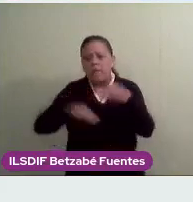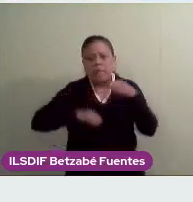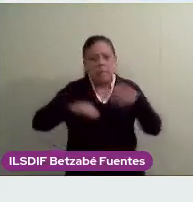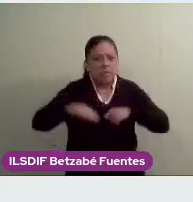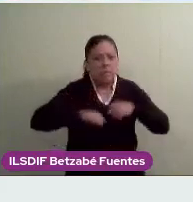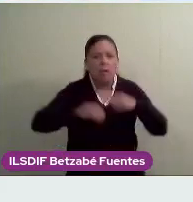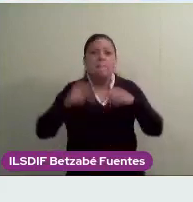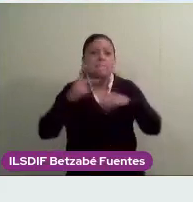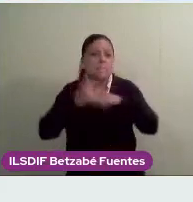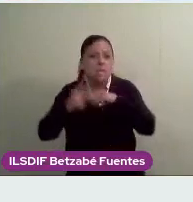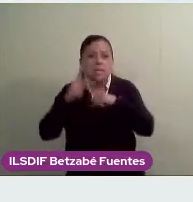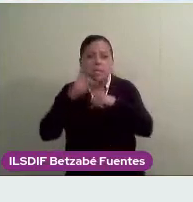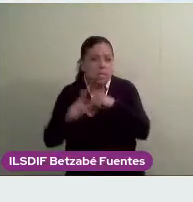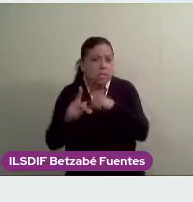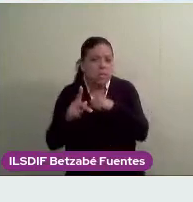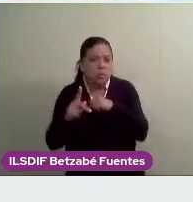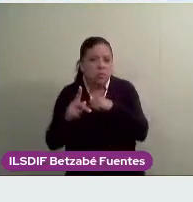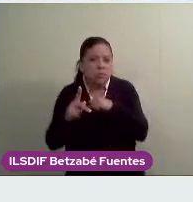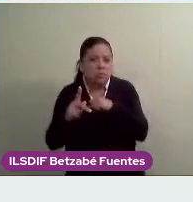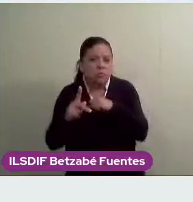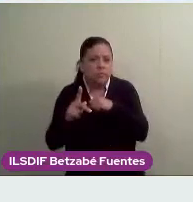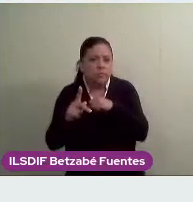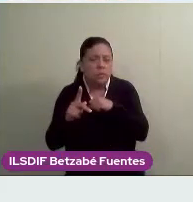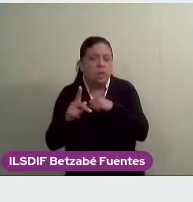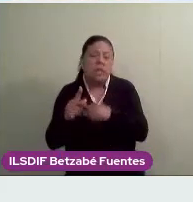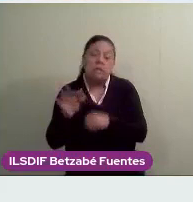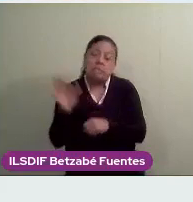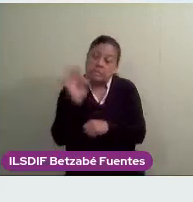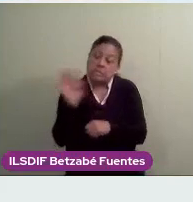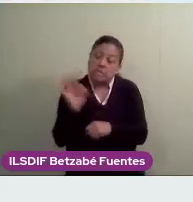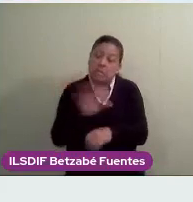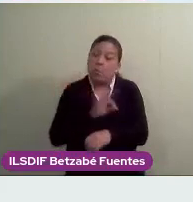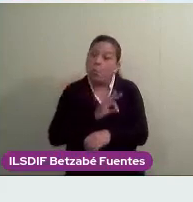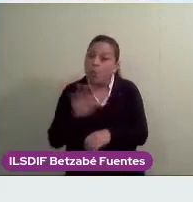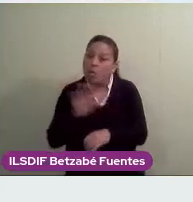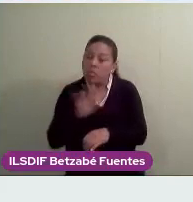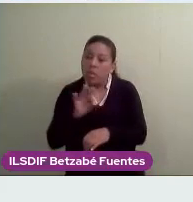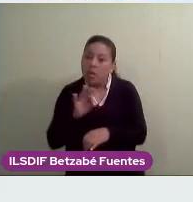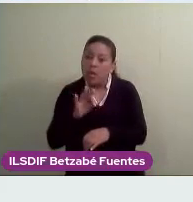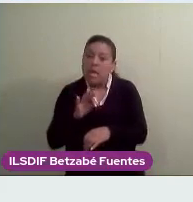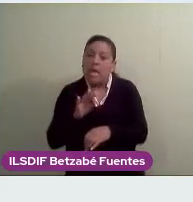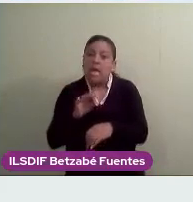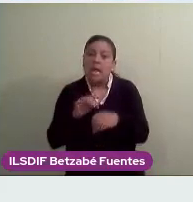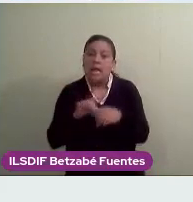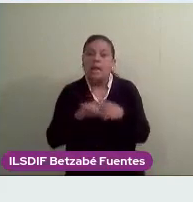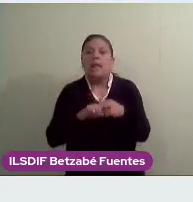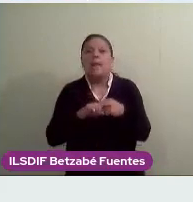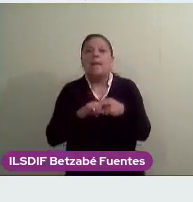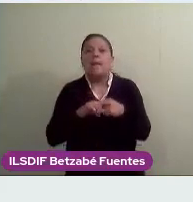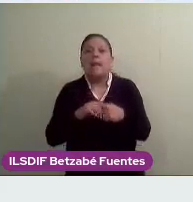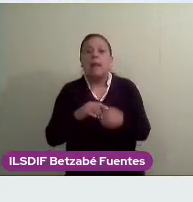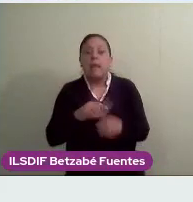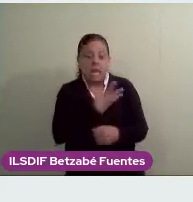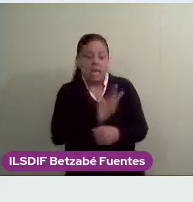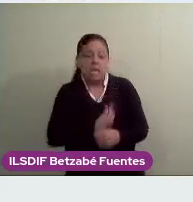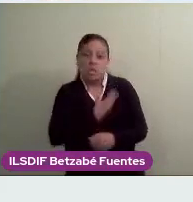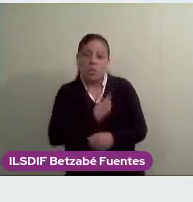estas situaciones que pueden poner en riesgo al producto, al niño, ¿no? Entonces puede haber